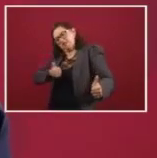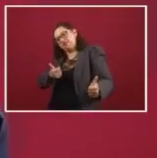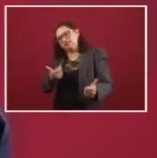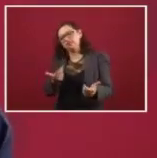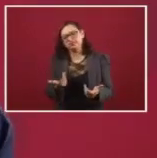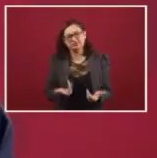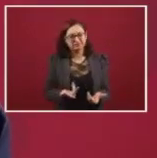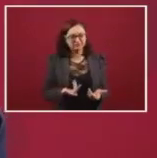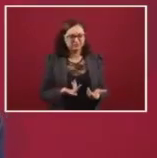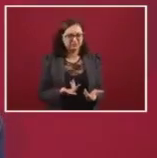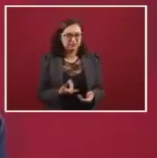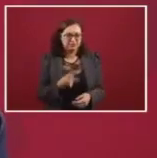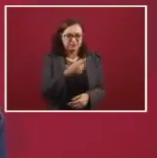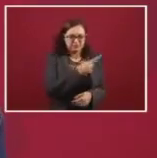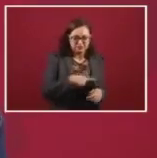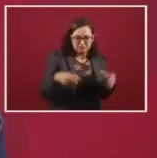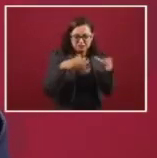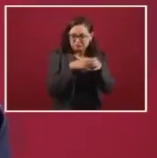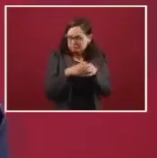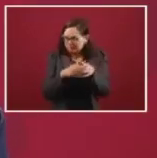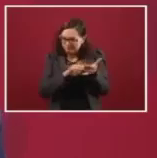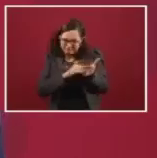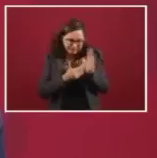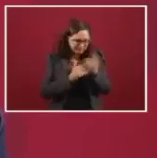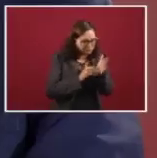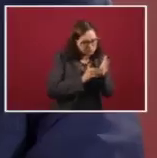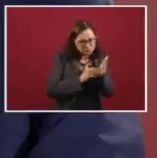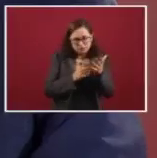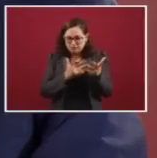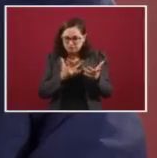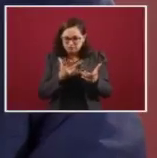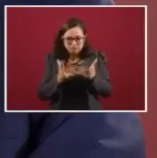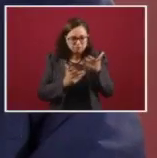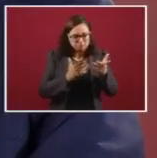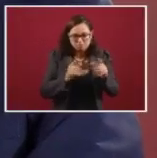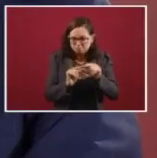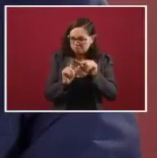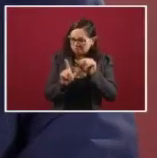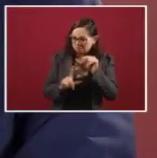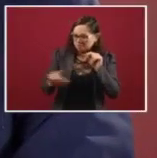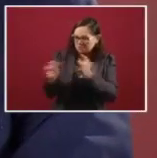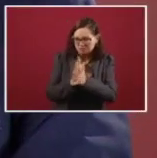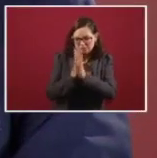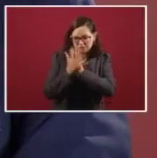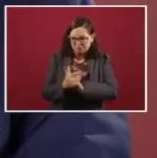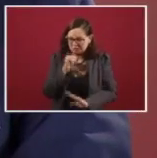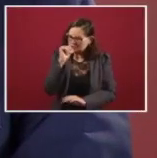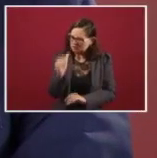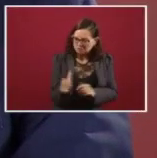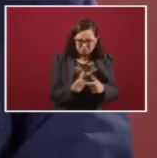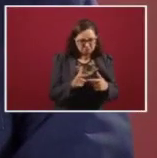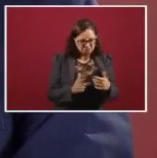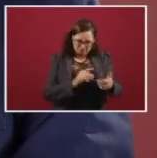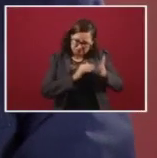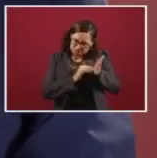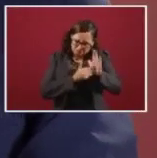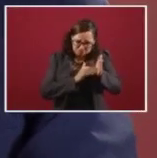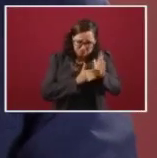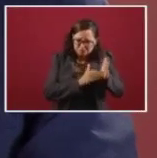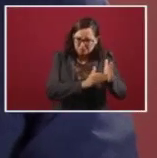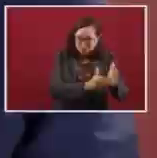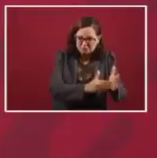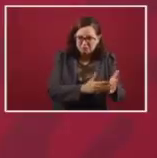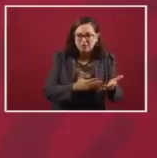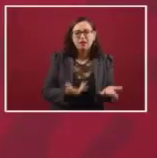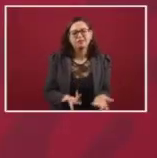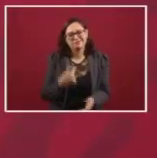en su plan de impedir que se lleve a cabo la transformación. Entonces tengo que